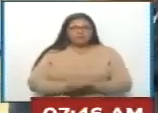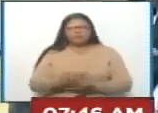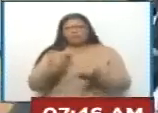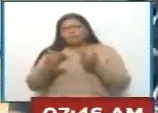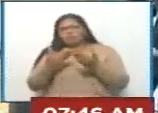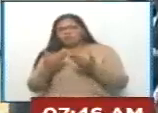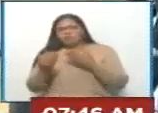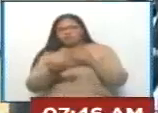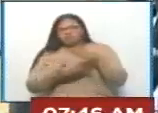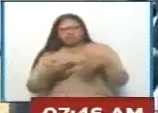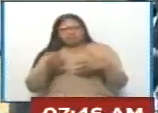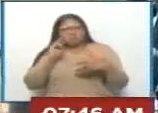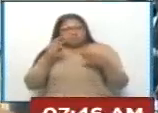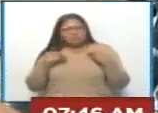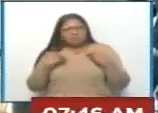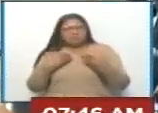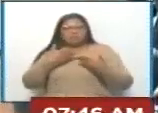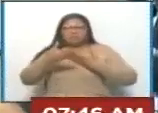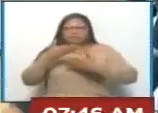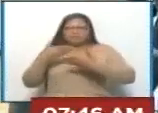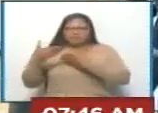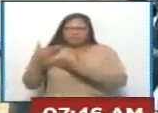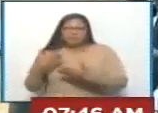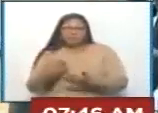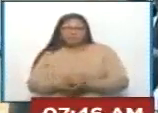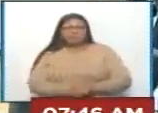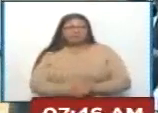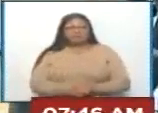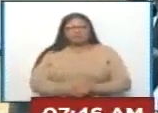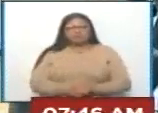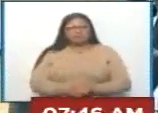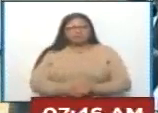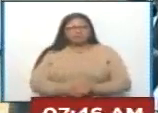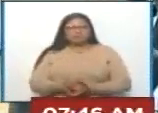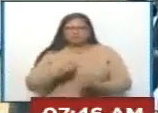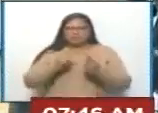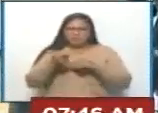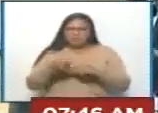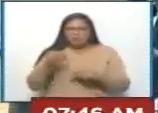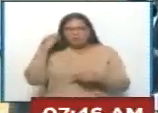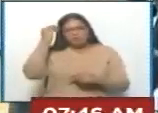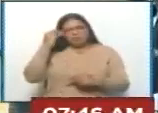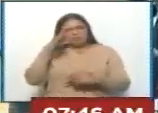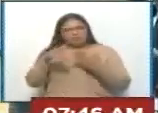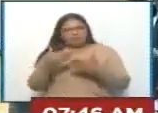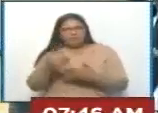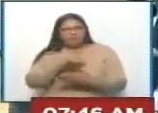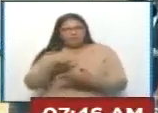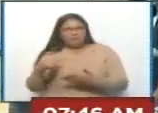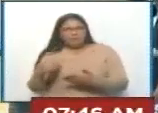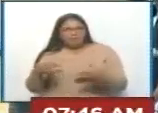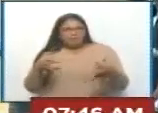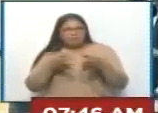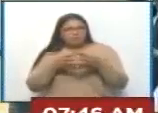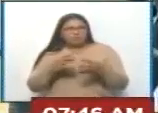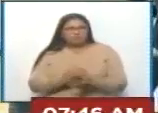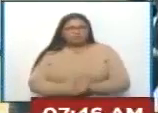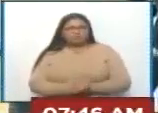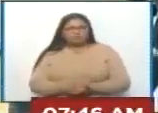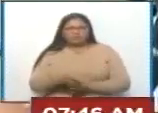independientemente de que interactuemos e intercambiemos opiniones con el sector privado, no va a ser